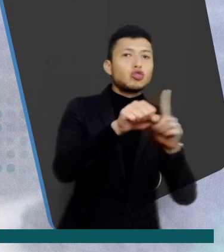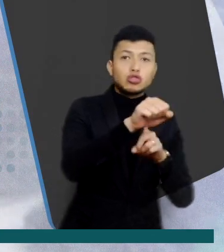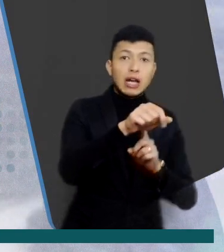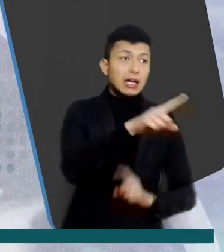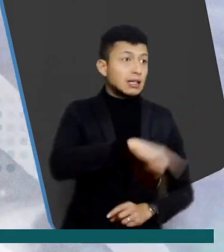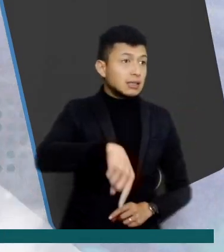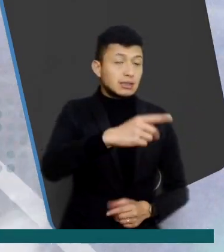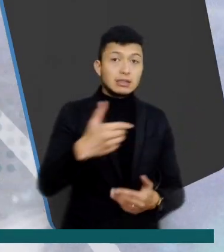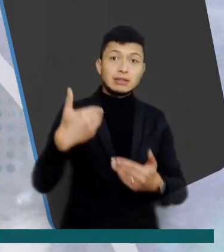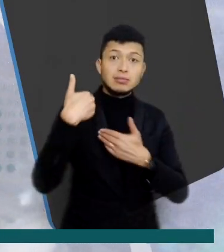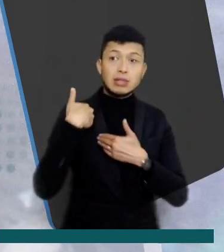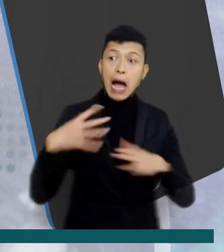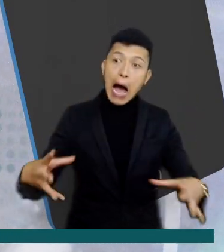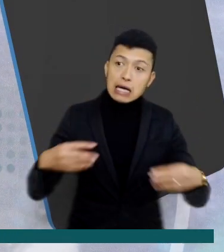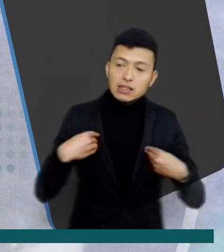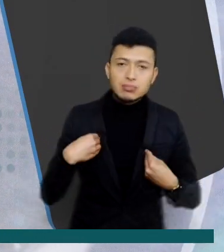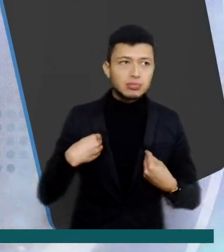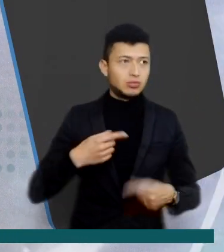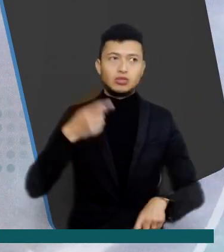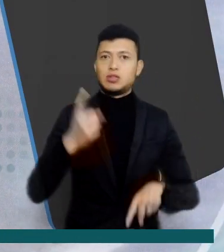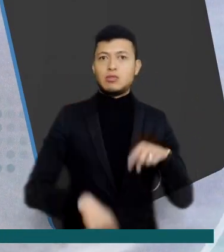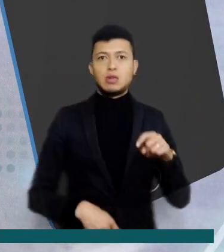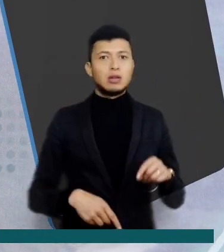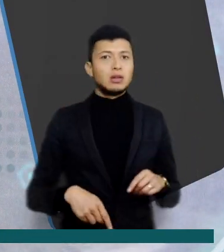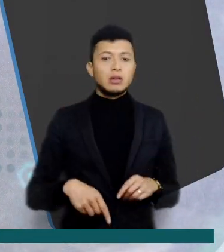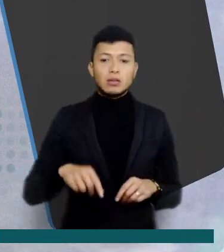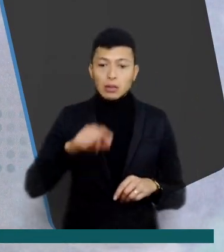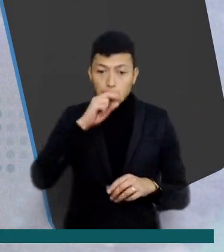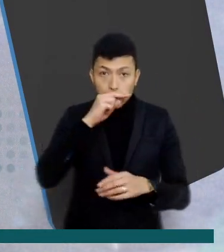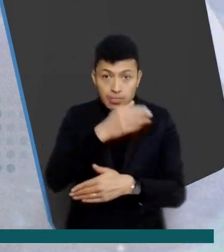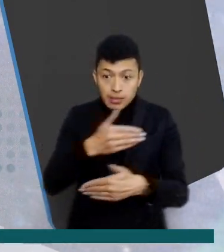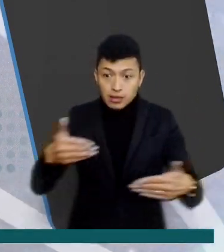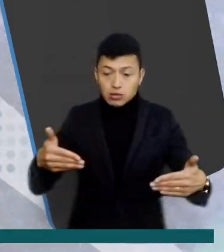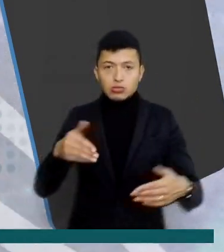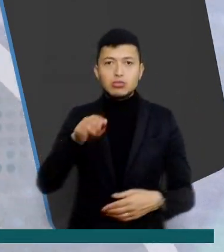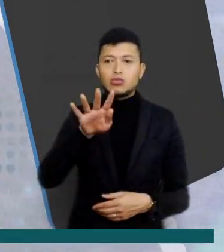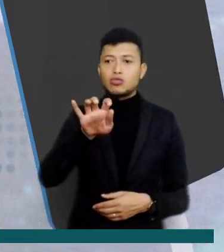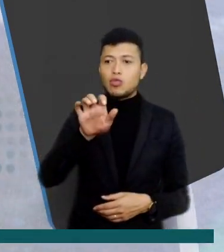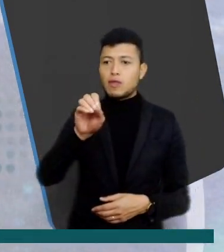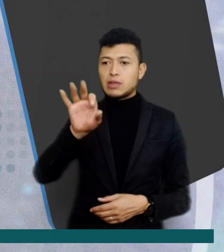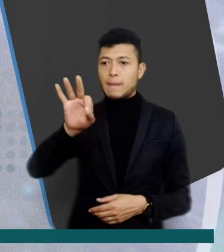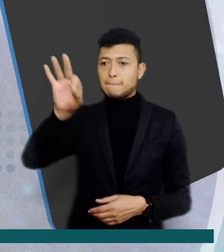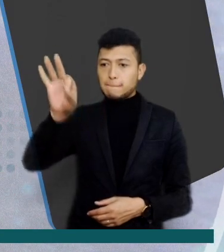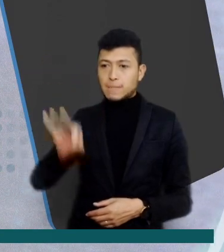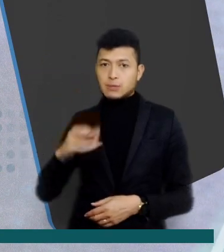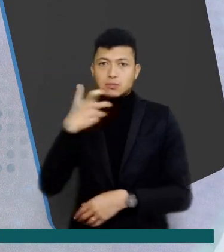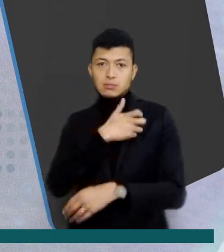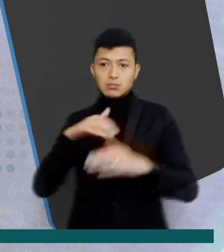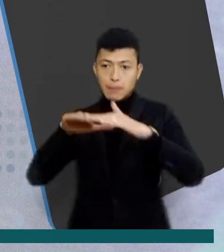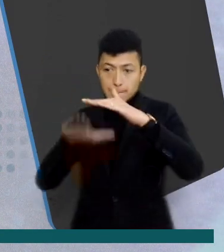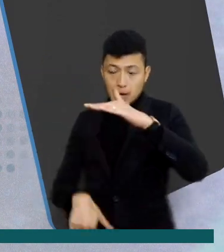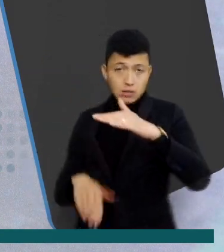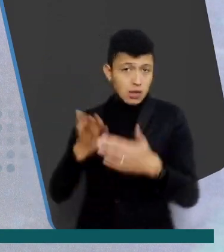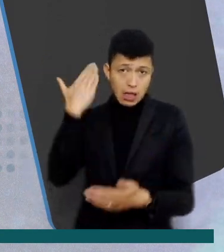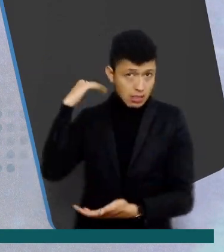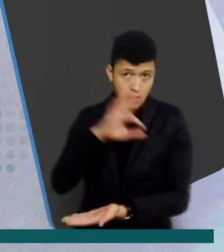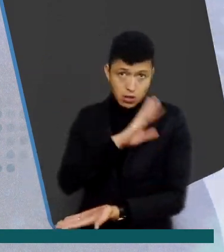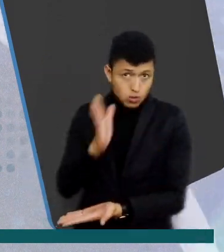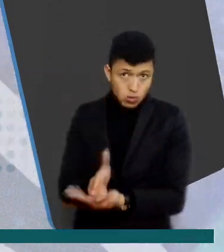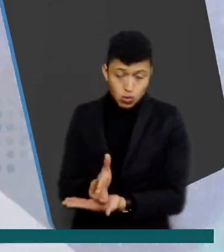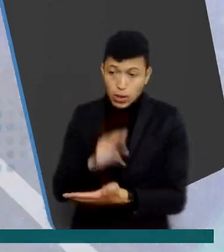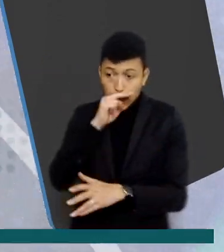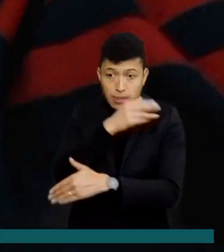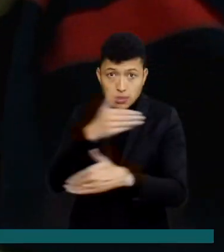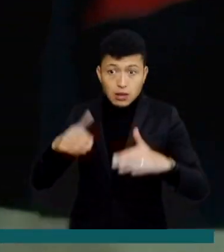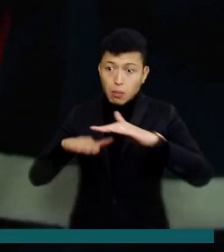social inaceptable, que nunca hemos visto una protección menor del 90% en los esquemas de vacunación en Colombia